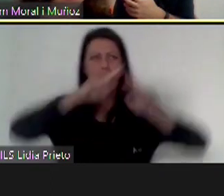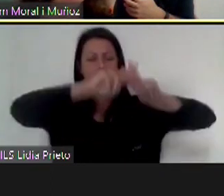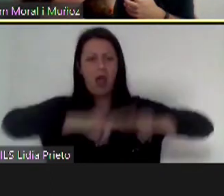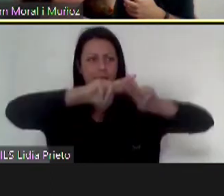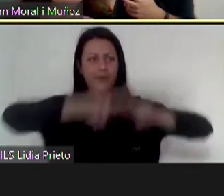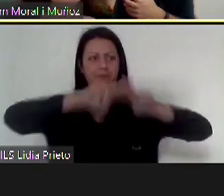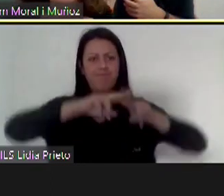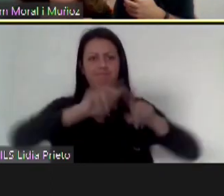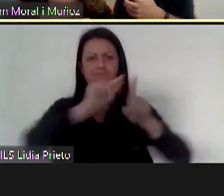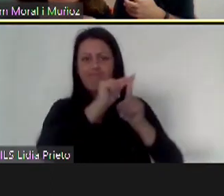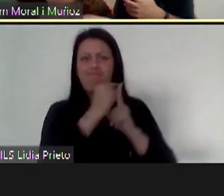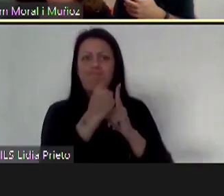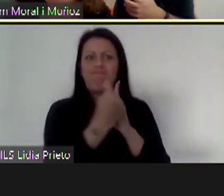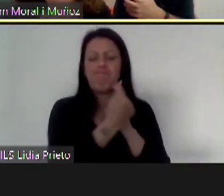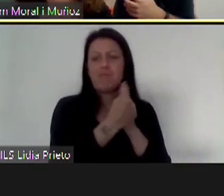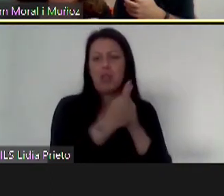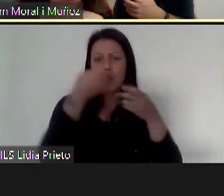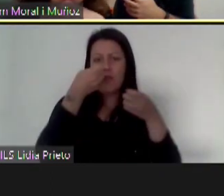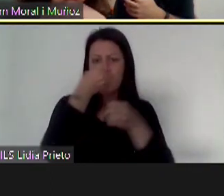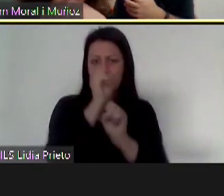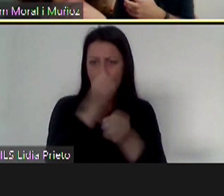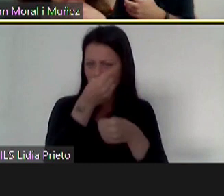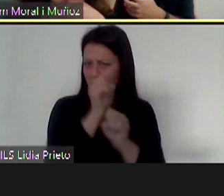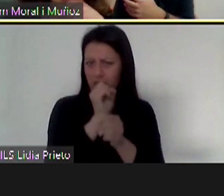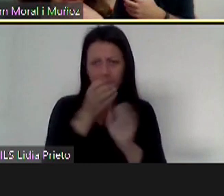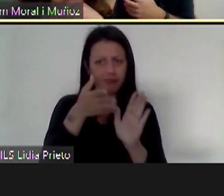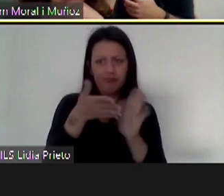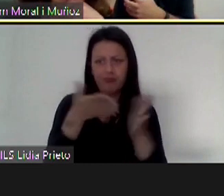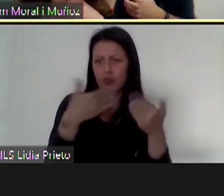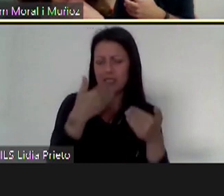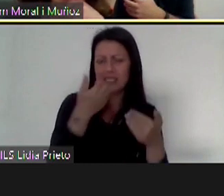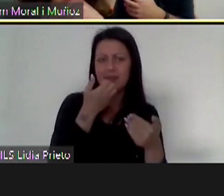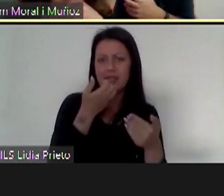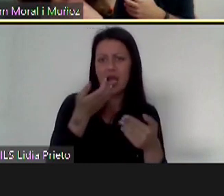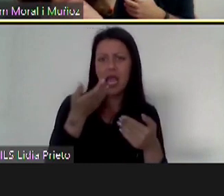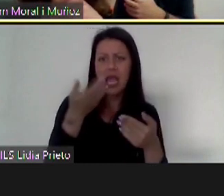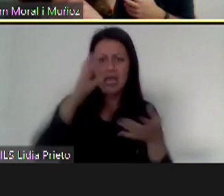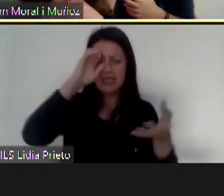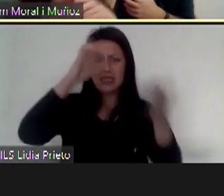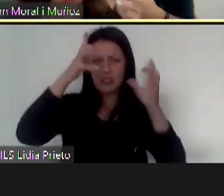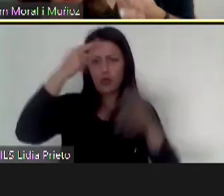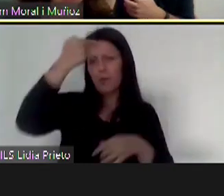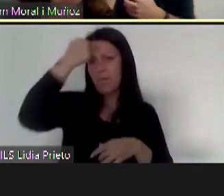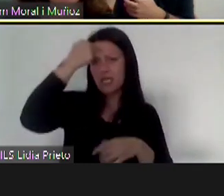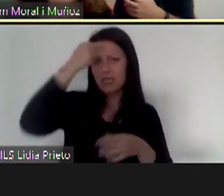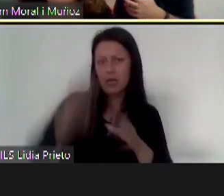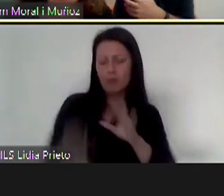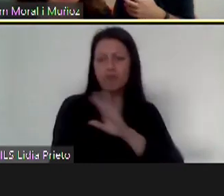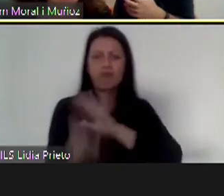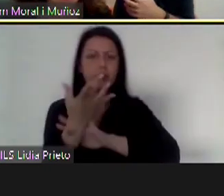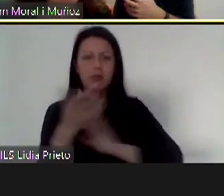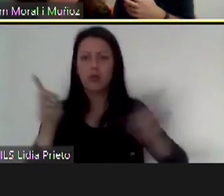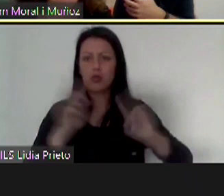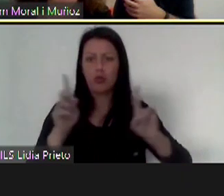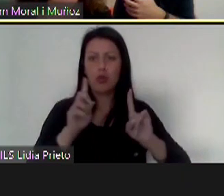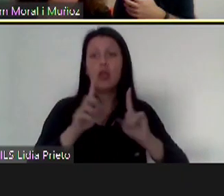marcadores biológicos que diagnostiquen ningún tipo de trastorno mental. Entonces, en conclusión, nosotros